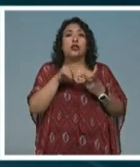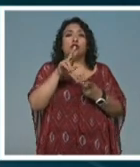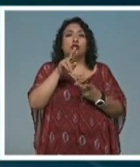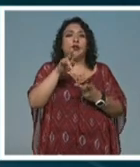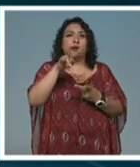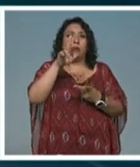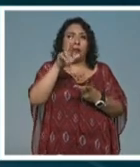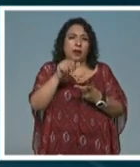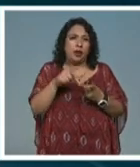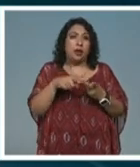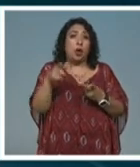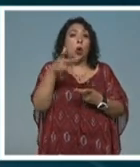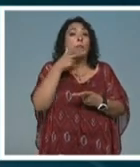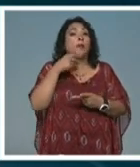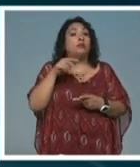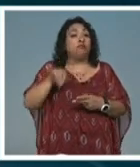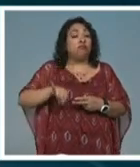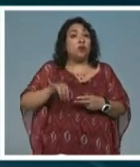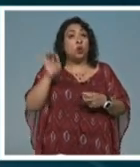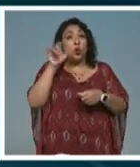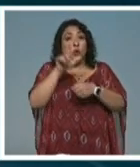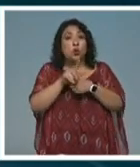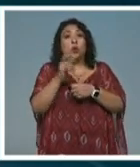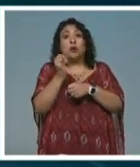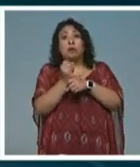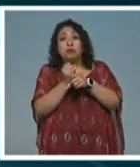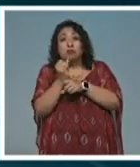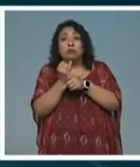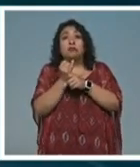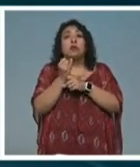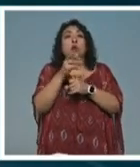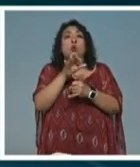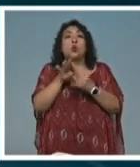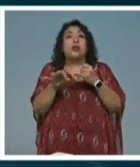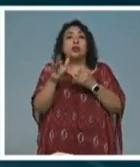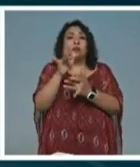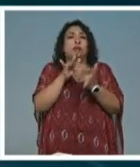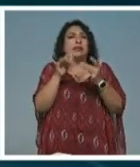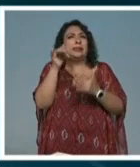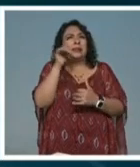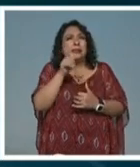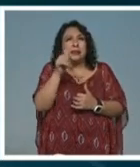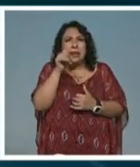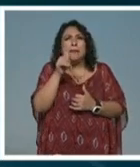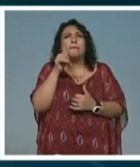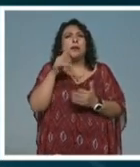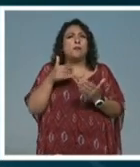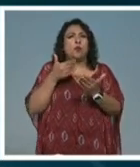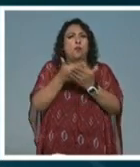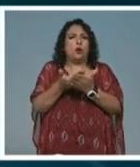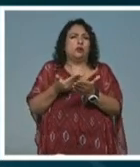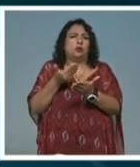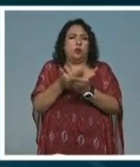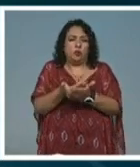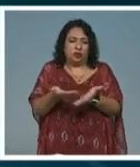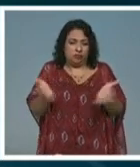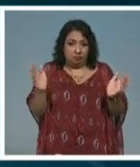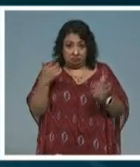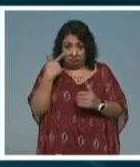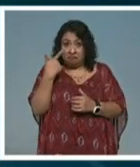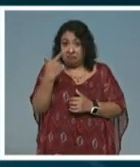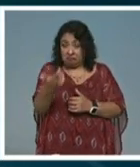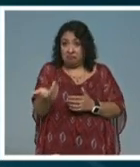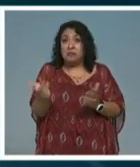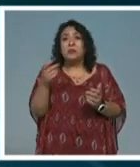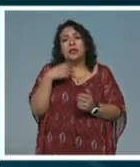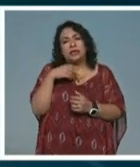Rivera, un hombre muy interesado en la cultura, un explorador que hasta su último disco siempre estuvo haciendo propuestas. Así que, bueno, pues hay que ver esto,